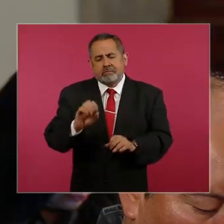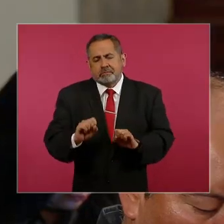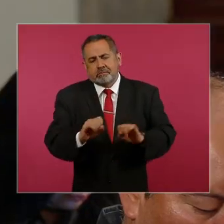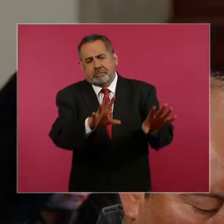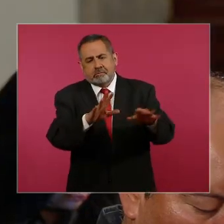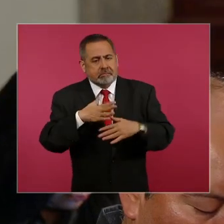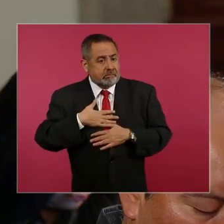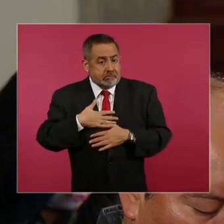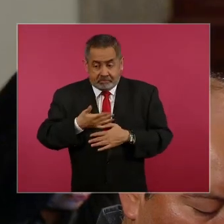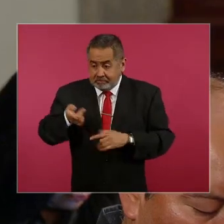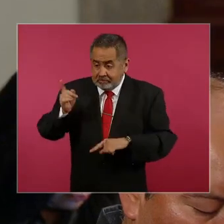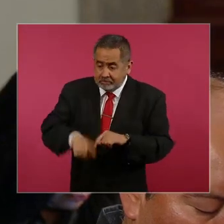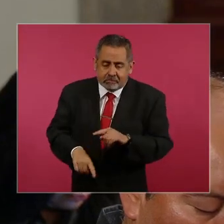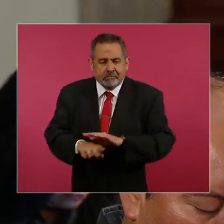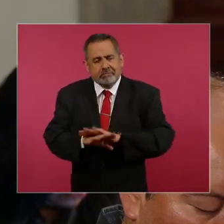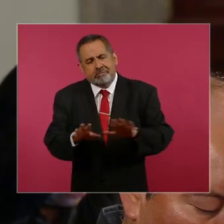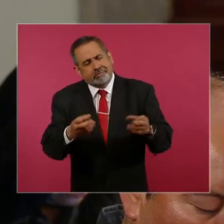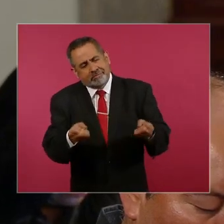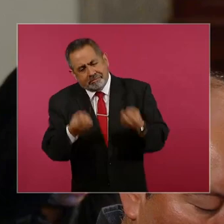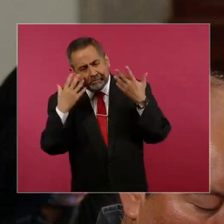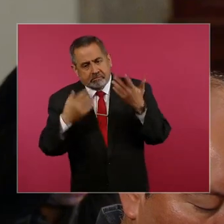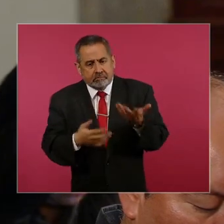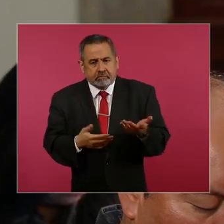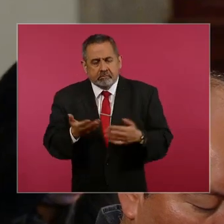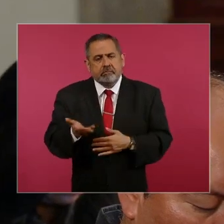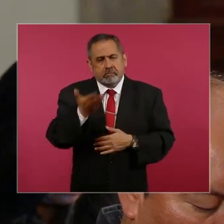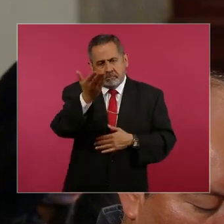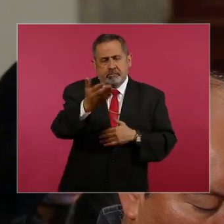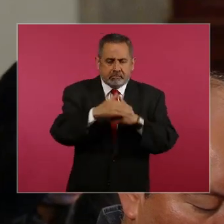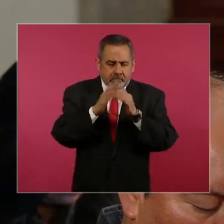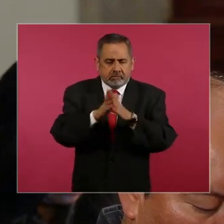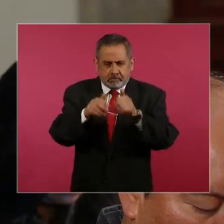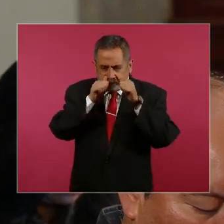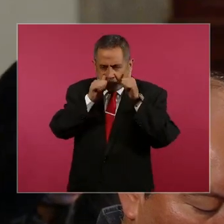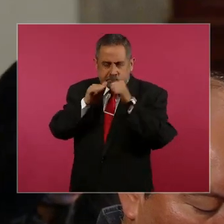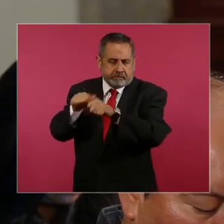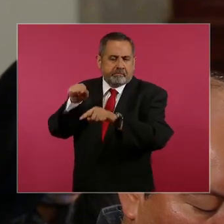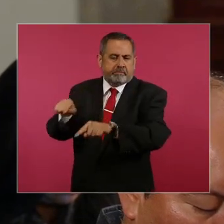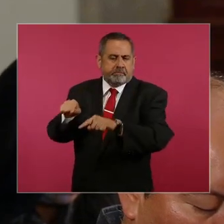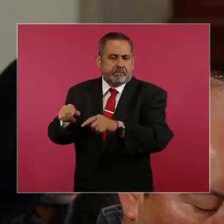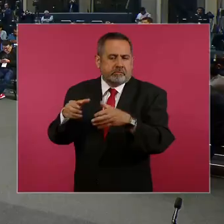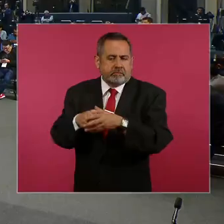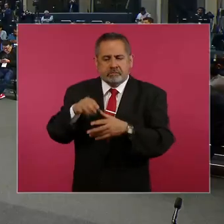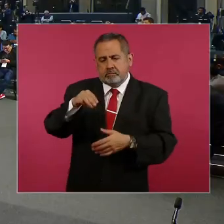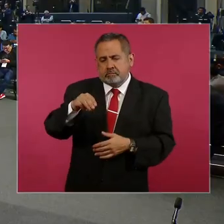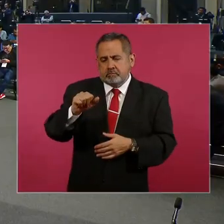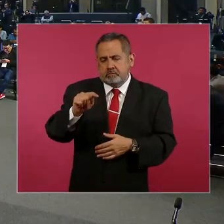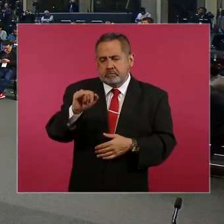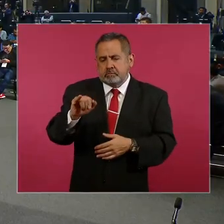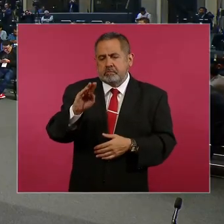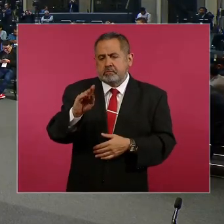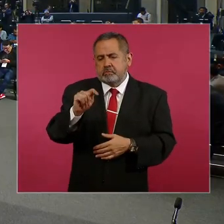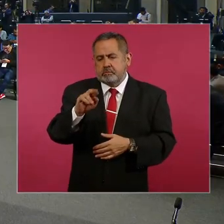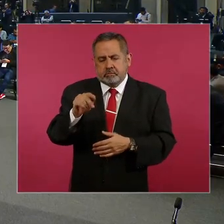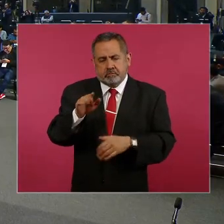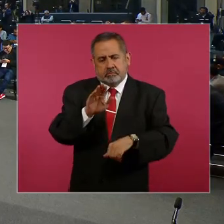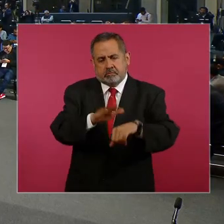pero ya no nos hagan la vida imposible, o sea, eso le piden el favor que nos apoye con Martí Batres en ese tema.